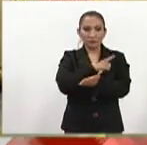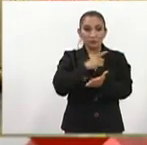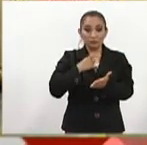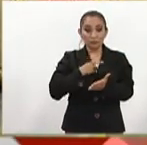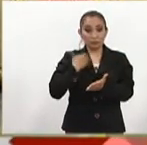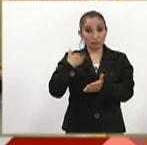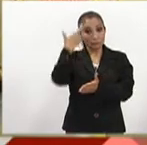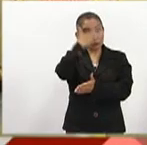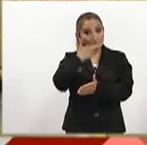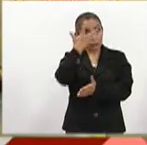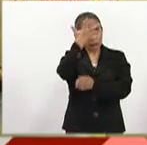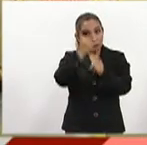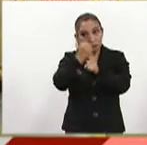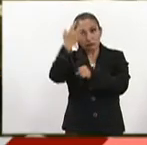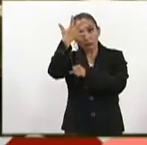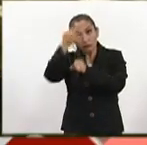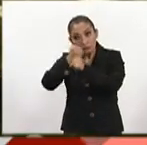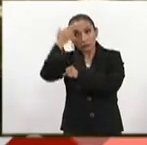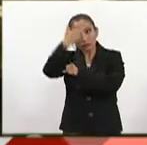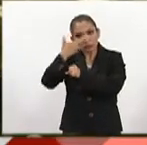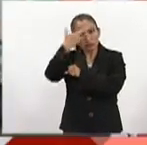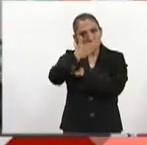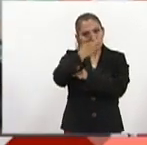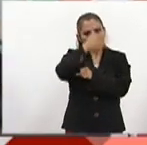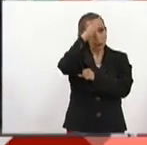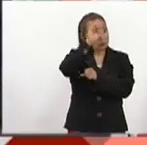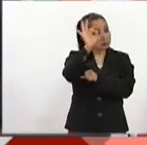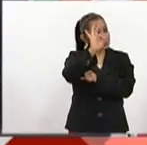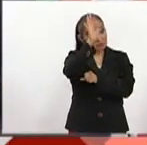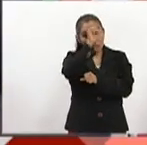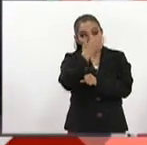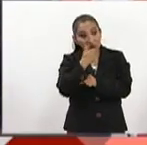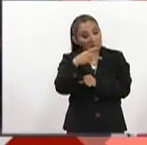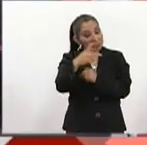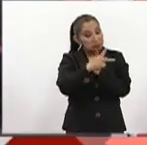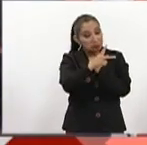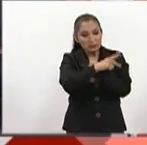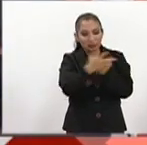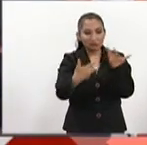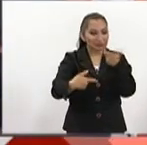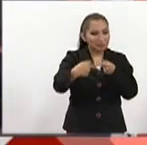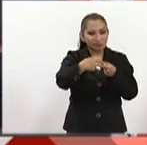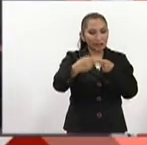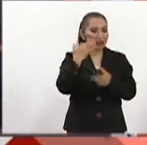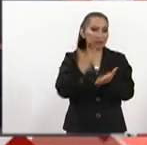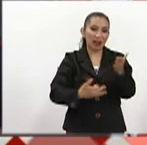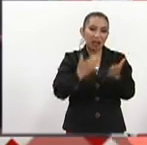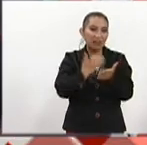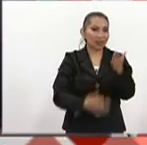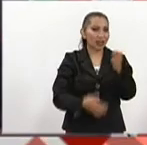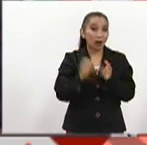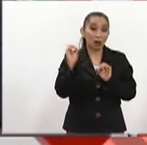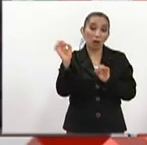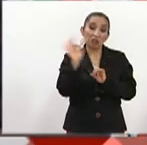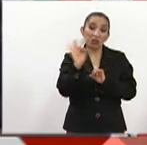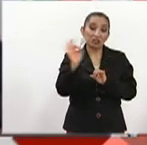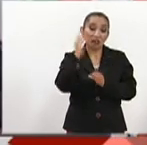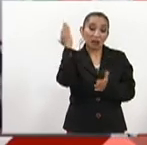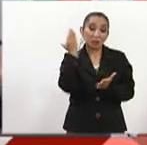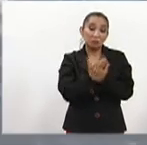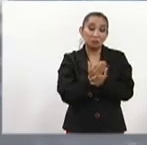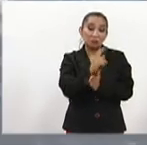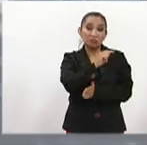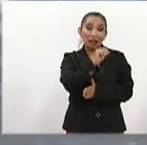revisar cada 5 años y que si no hay acuerdo entre los tres países se extinga el convenio, que